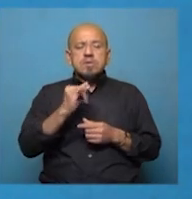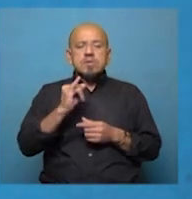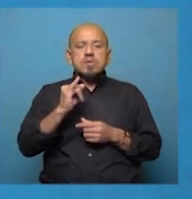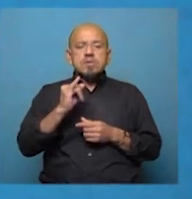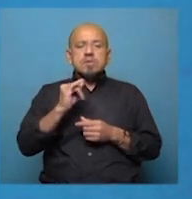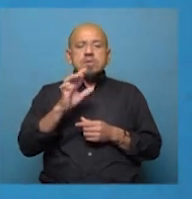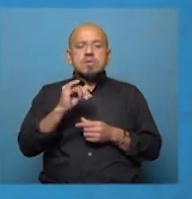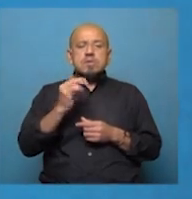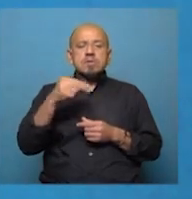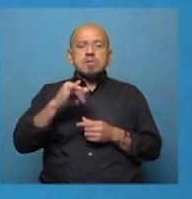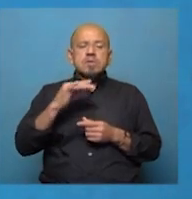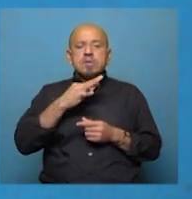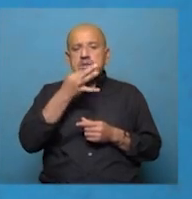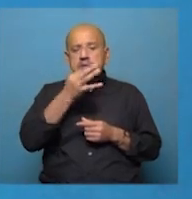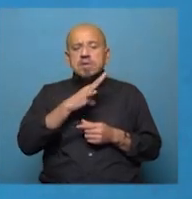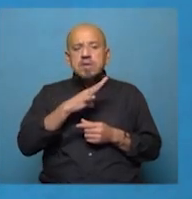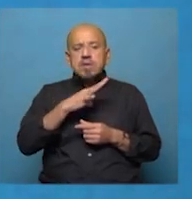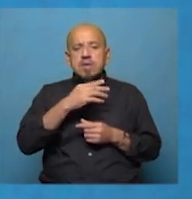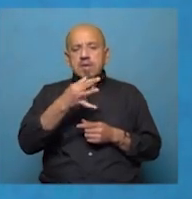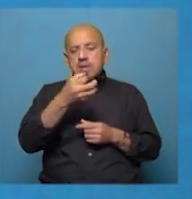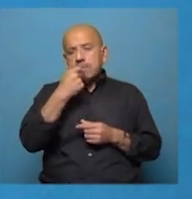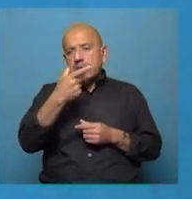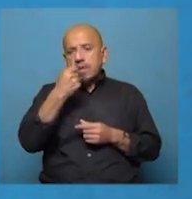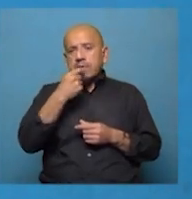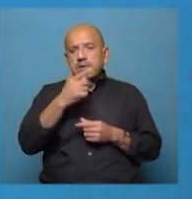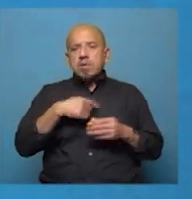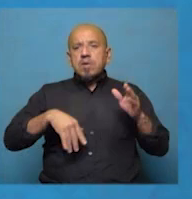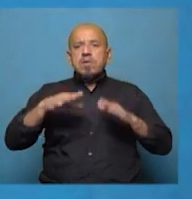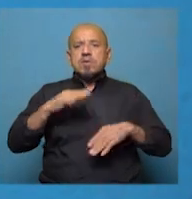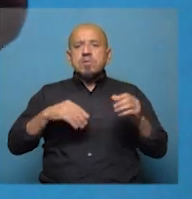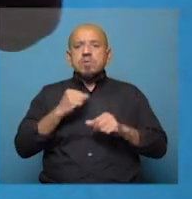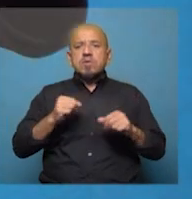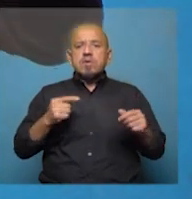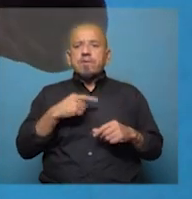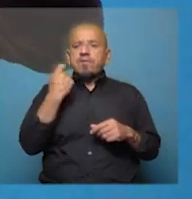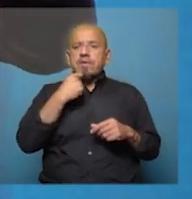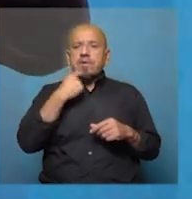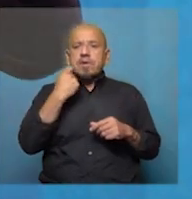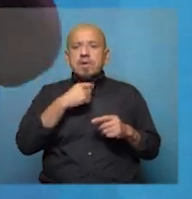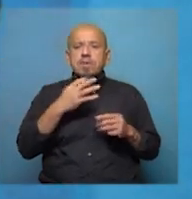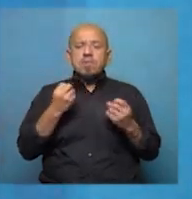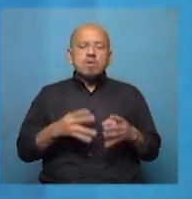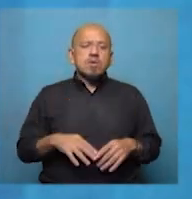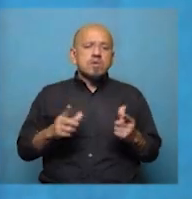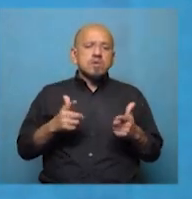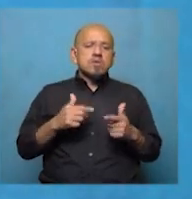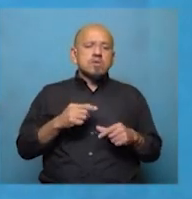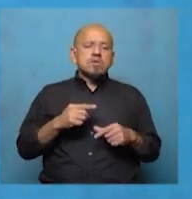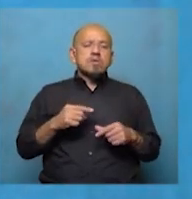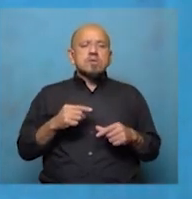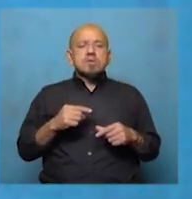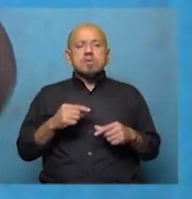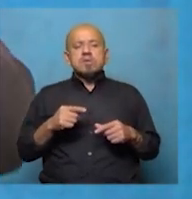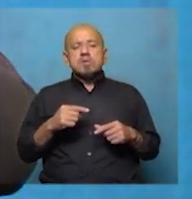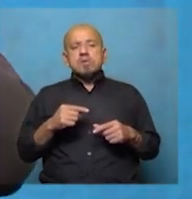medicamentos y que a veces puede faltar por un tema de que no se reparte a tiempo o hay errores en la cadena